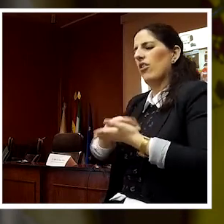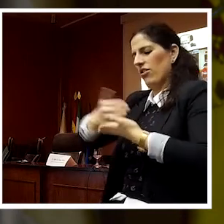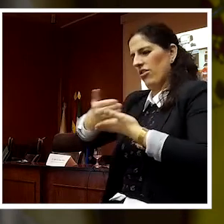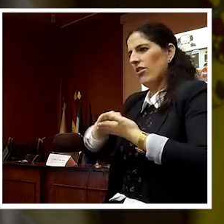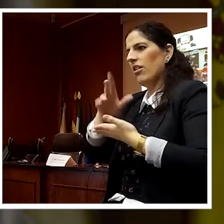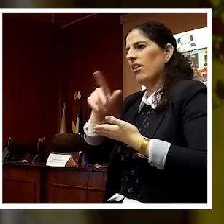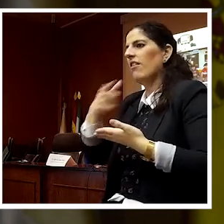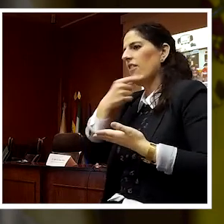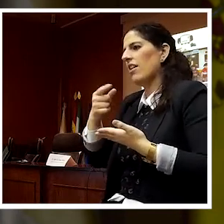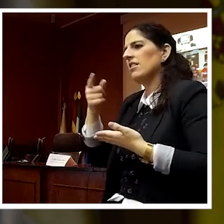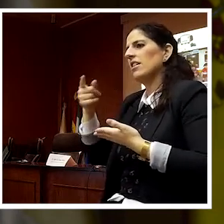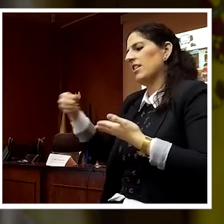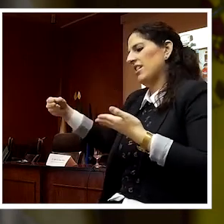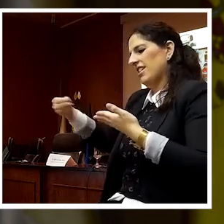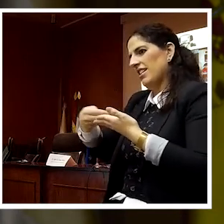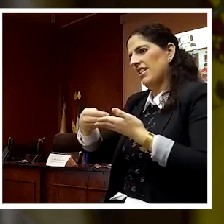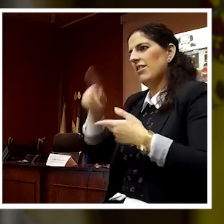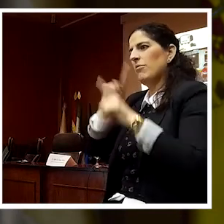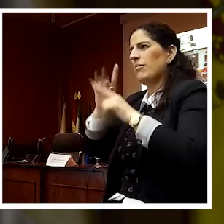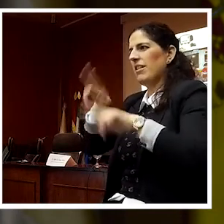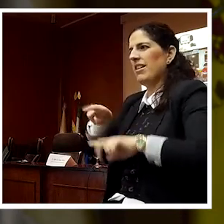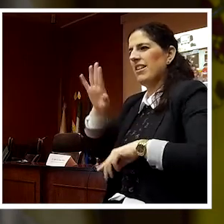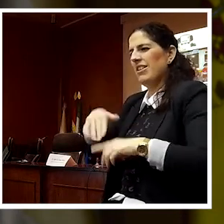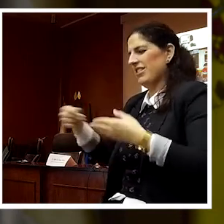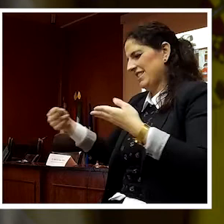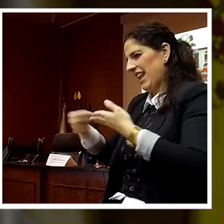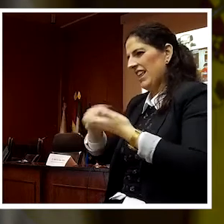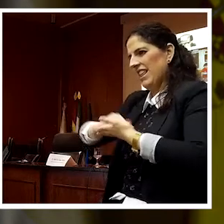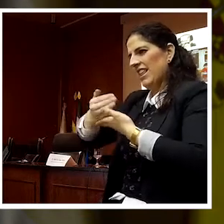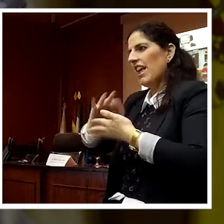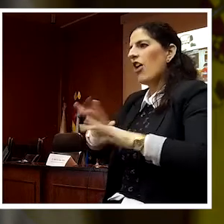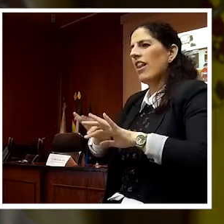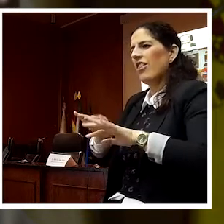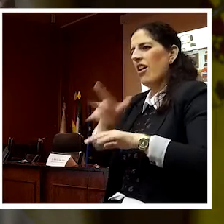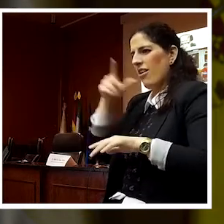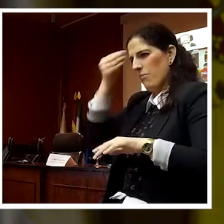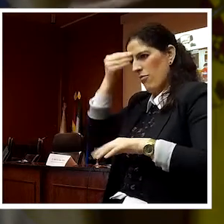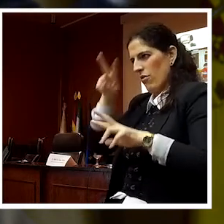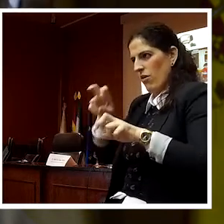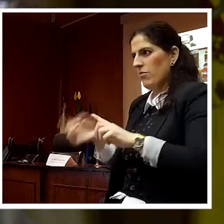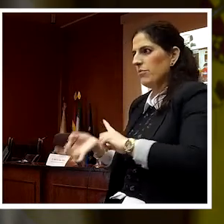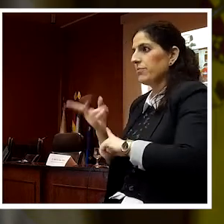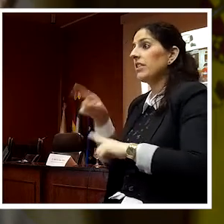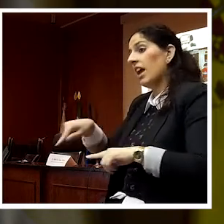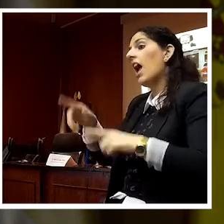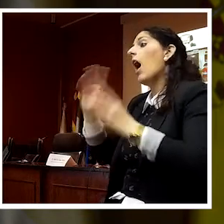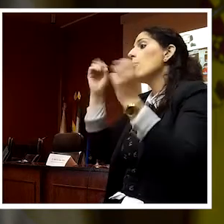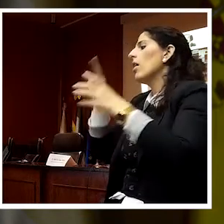compacta para que evita los golpes. Y todo esto pues hay que sacarlo de la ambulancia. La ambulancia está totalmente amarrado, eso no puede ir suelto